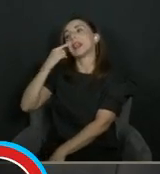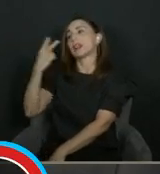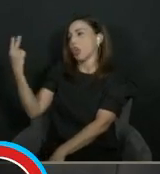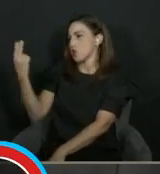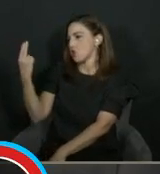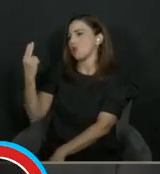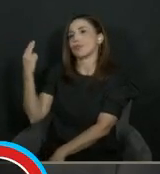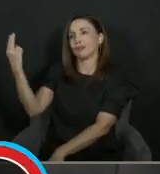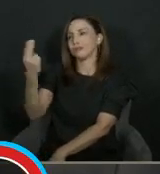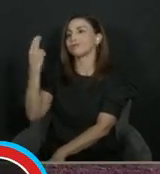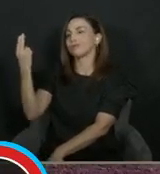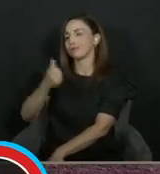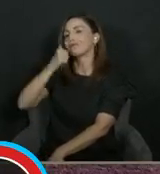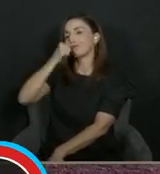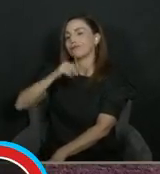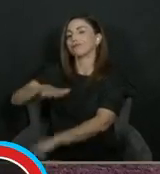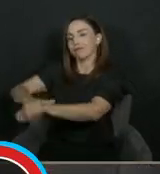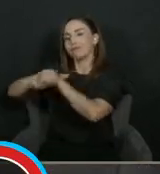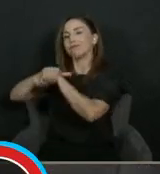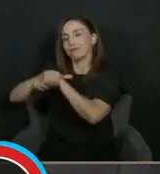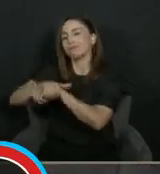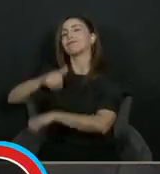una confianza